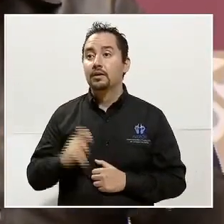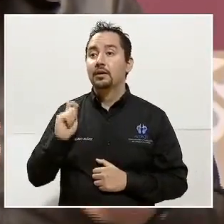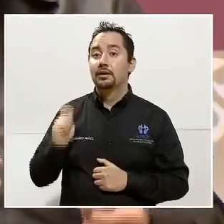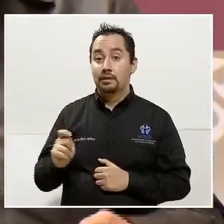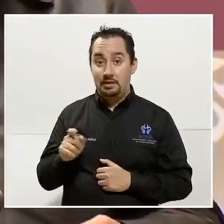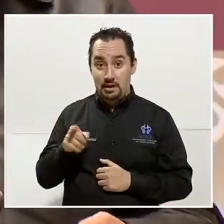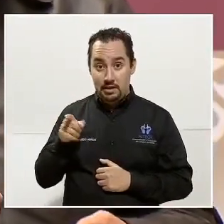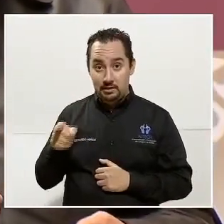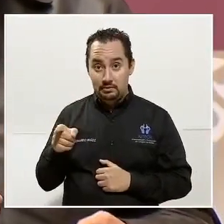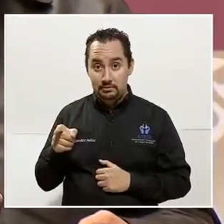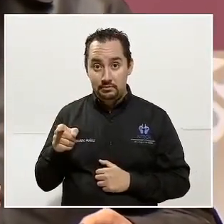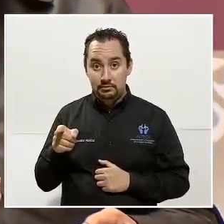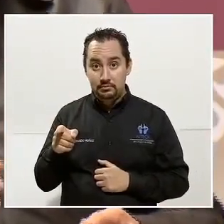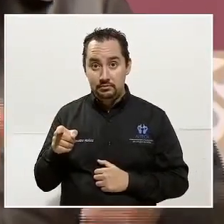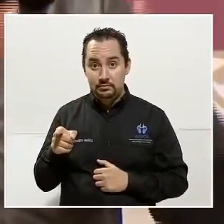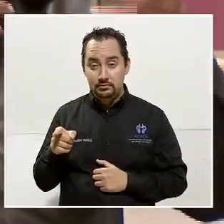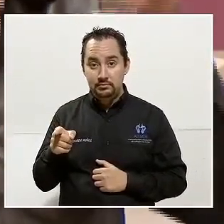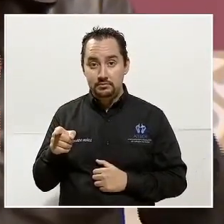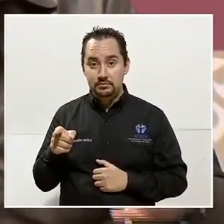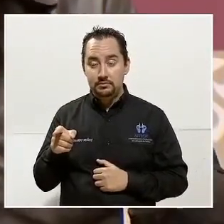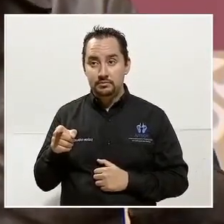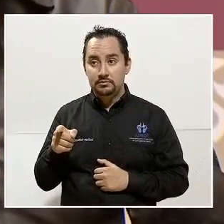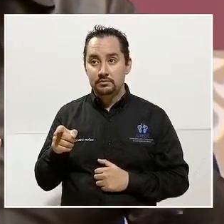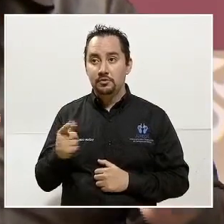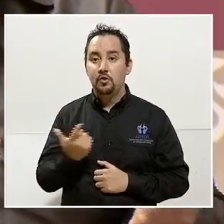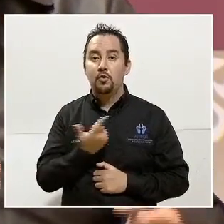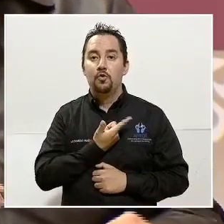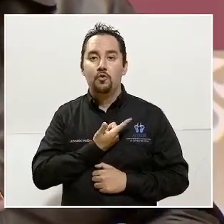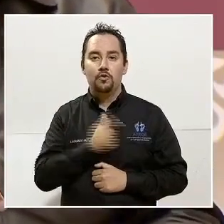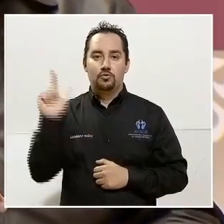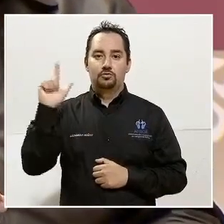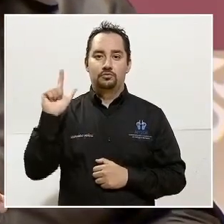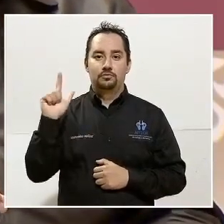eso, ¿sí?, no les gusta